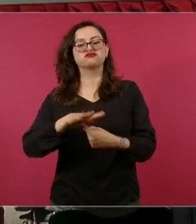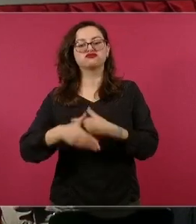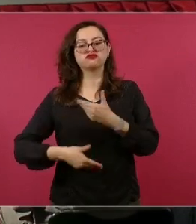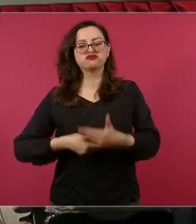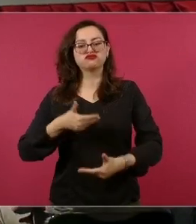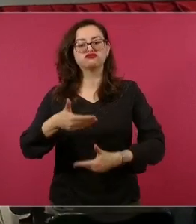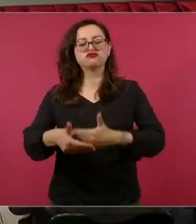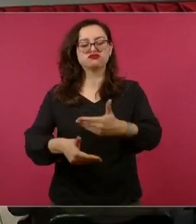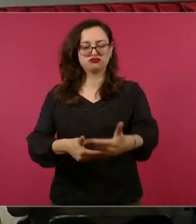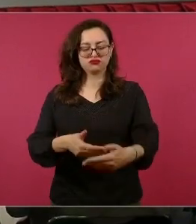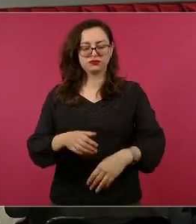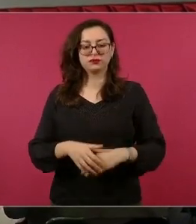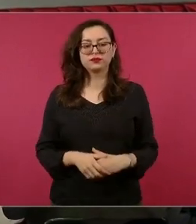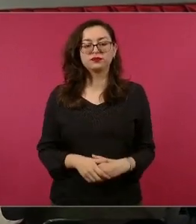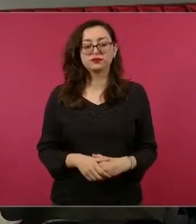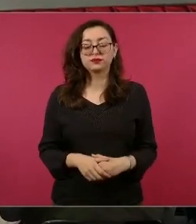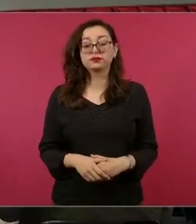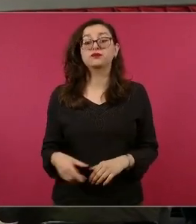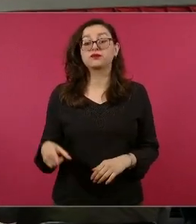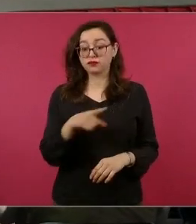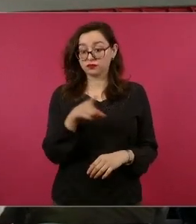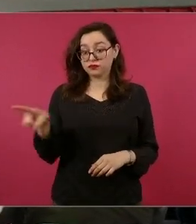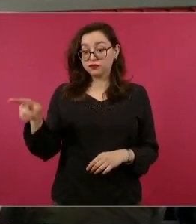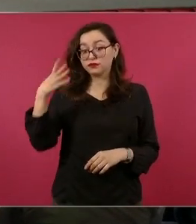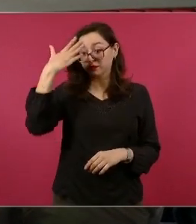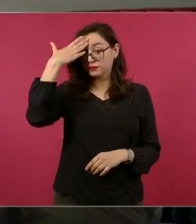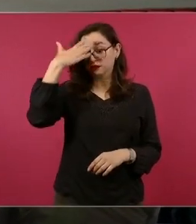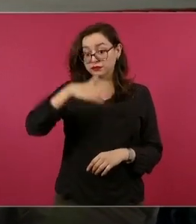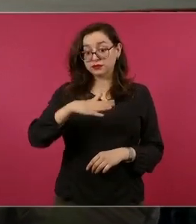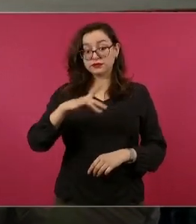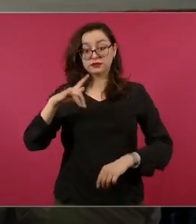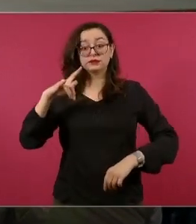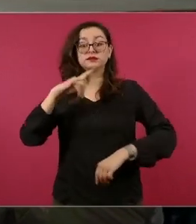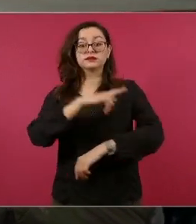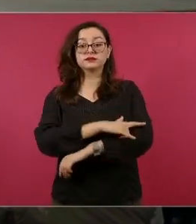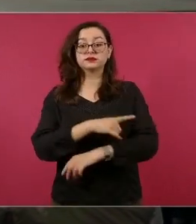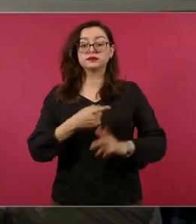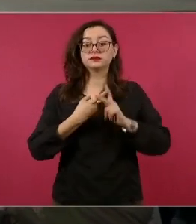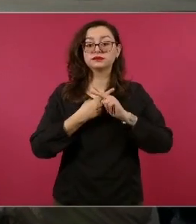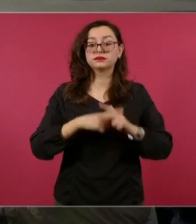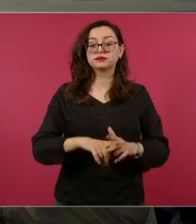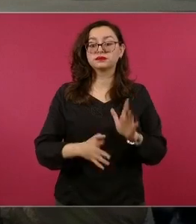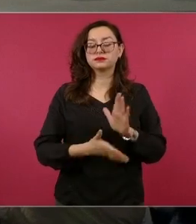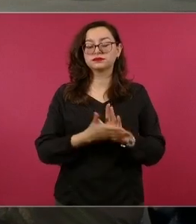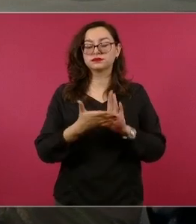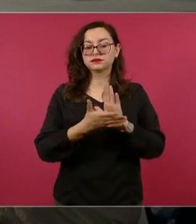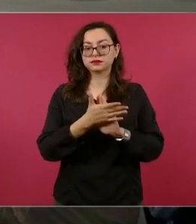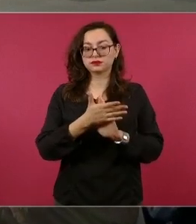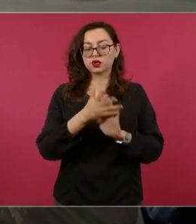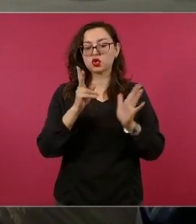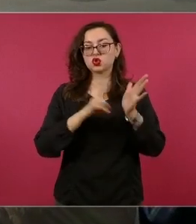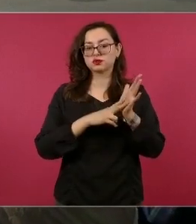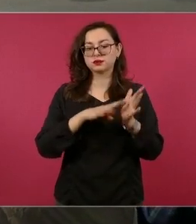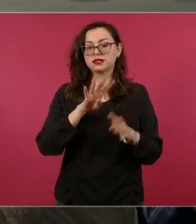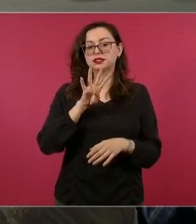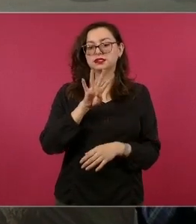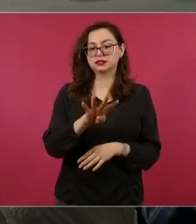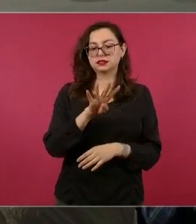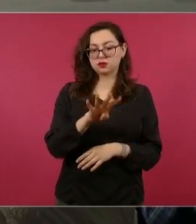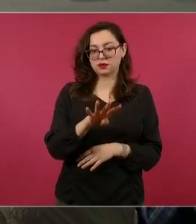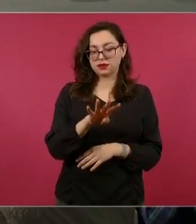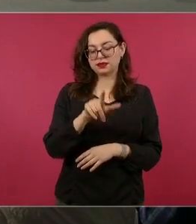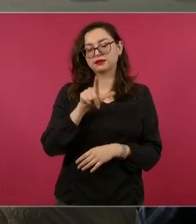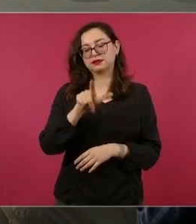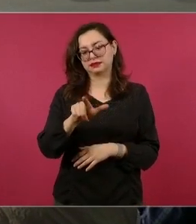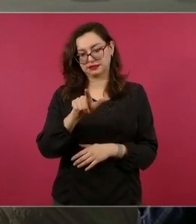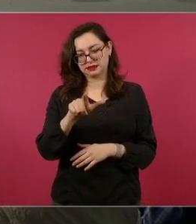seguramente sabe, el inicio de la construcción de este aeropuerto fue el 17 de octubre de 2019 y fue